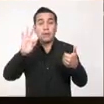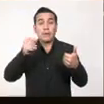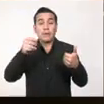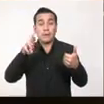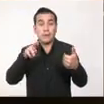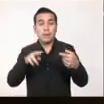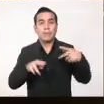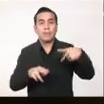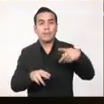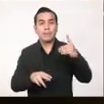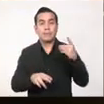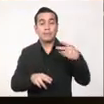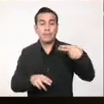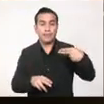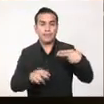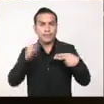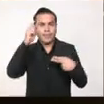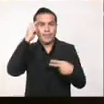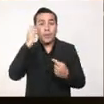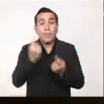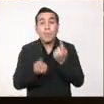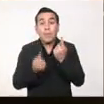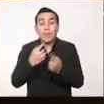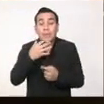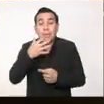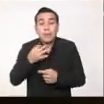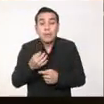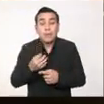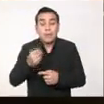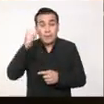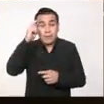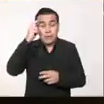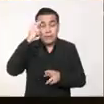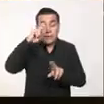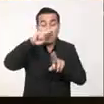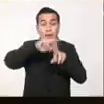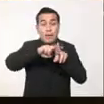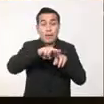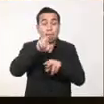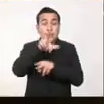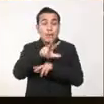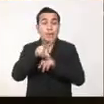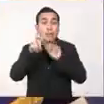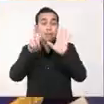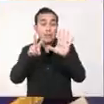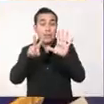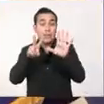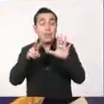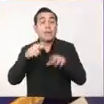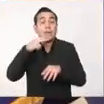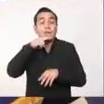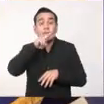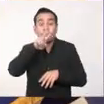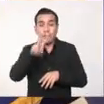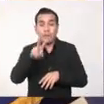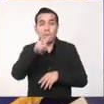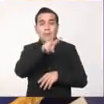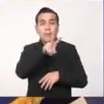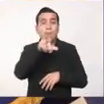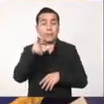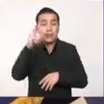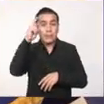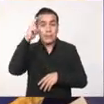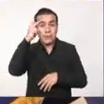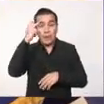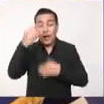qué agarra Arena más? Porque el fiscal tiene más poder que el procurador. Sencillo, porque Arena tenía 37 diputados y tenía 23. Se necesitaban mutuamente